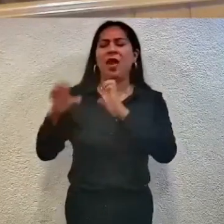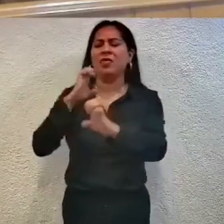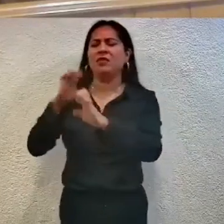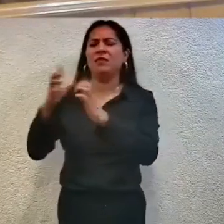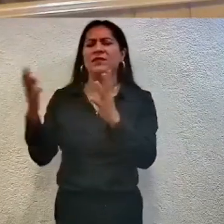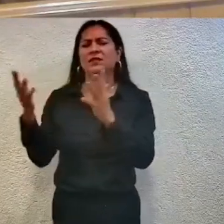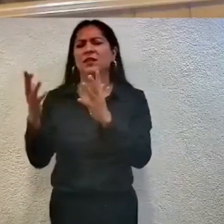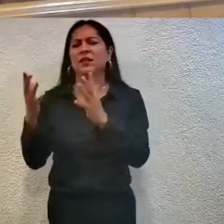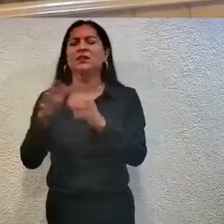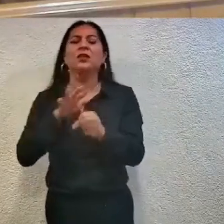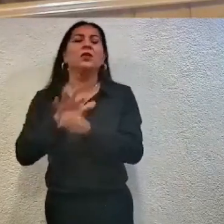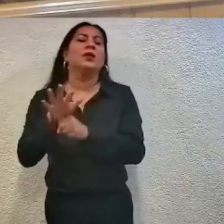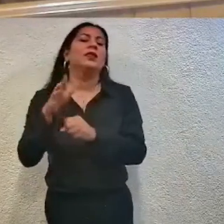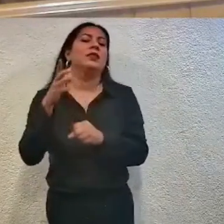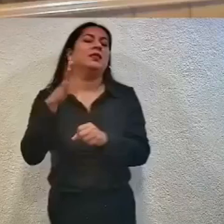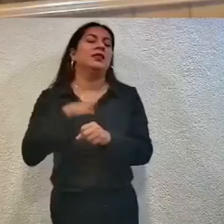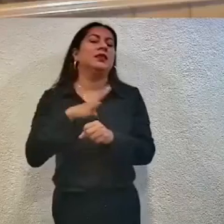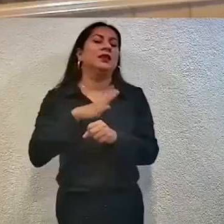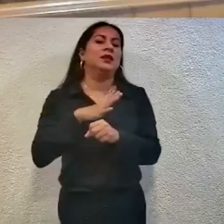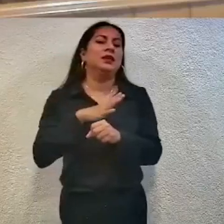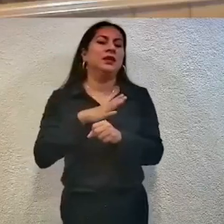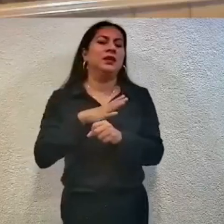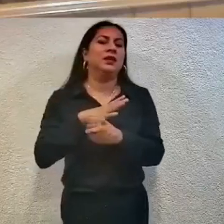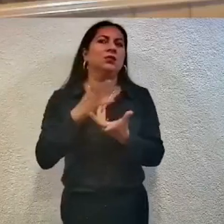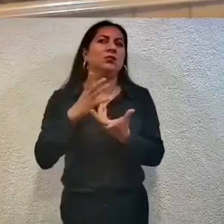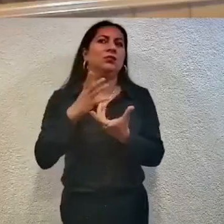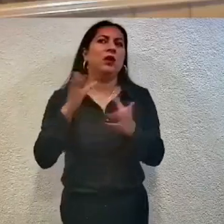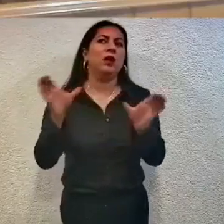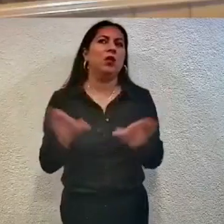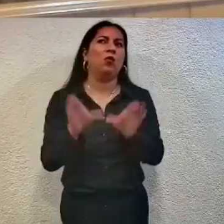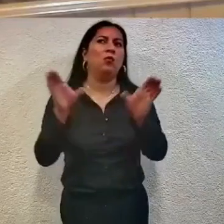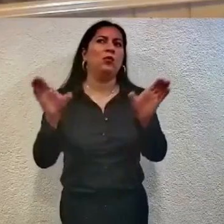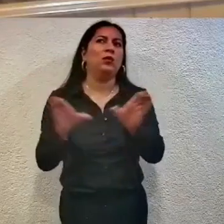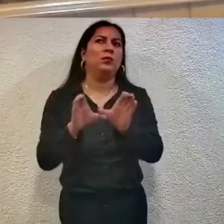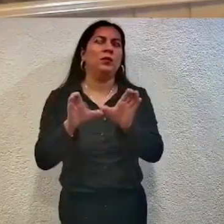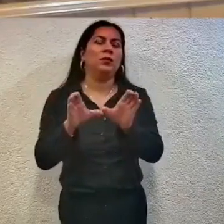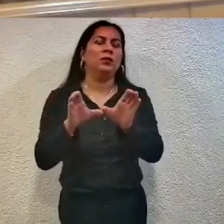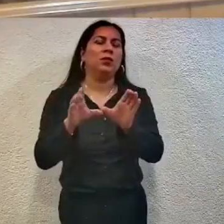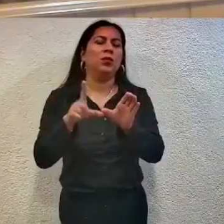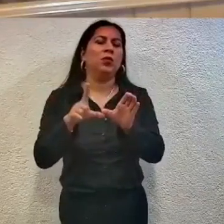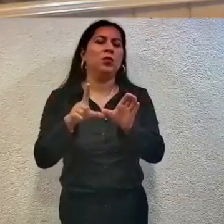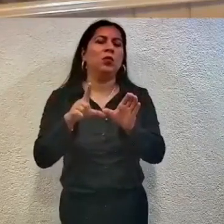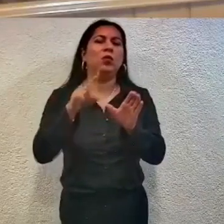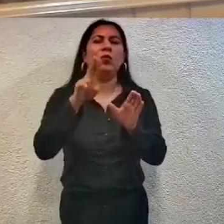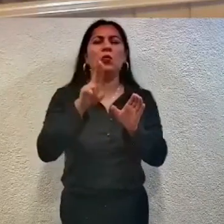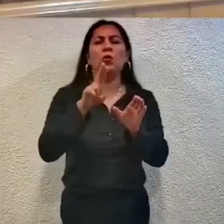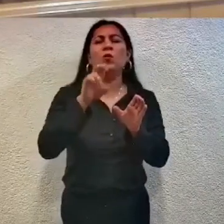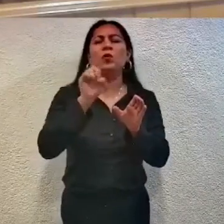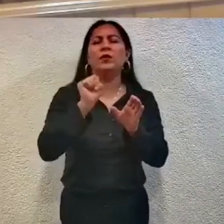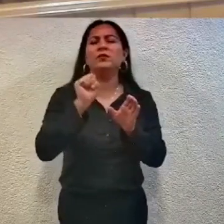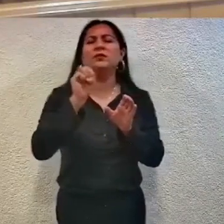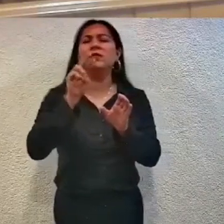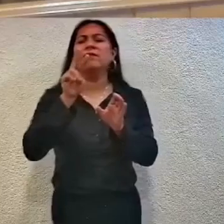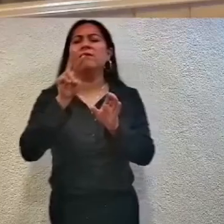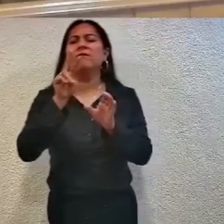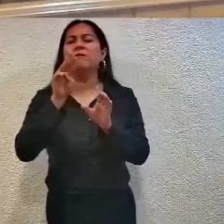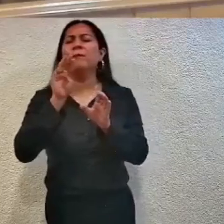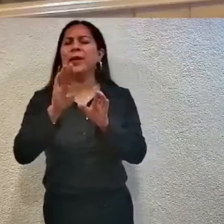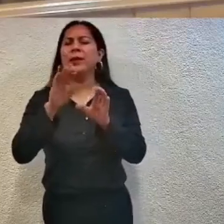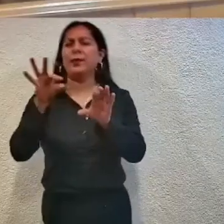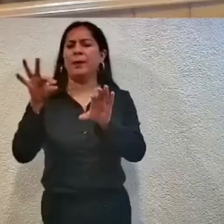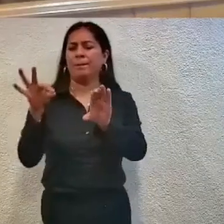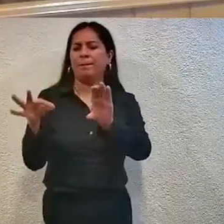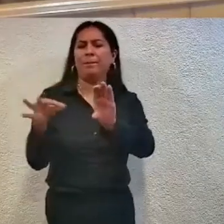video respecto de una entrevista, lo cual se encuentra alojado en un dispositivo de almacenamiento